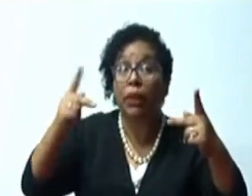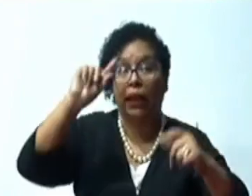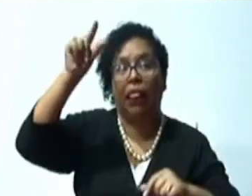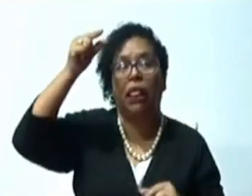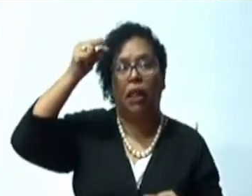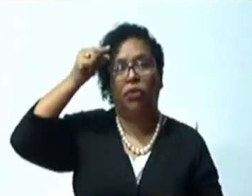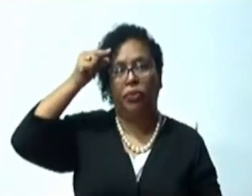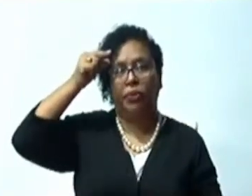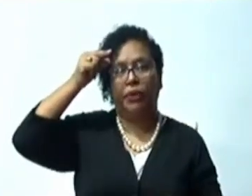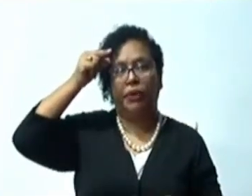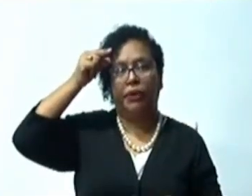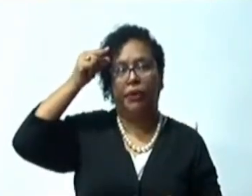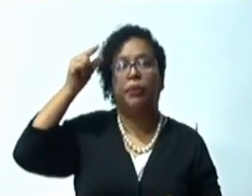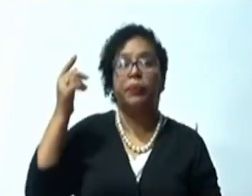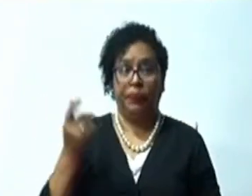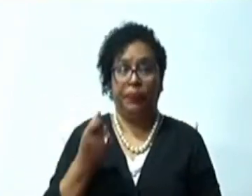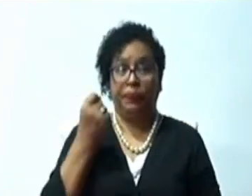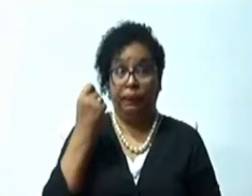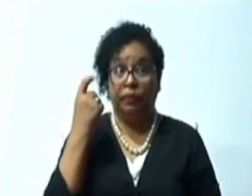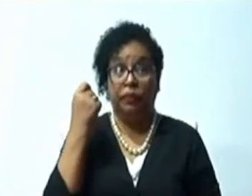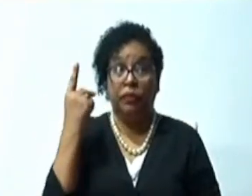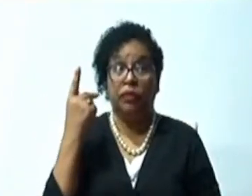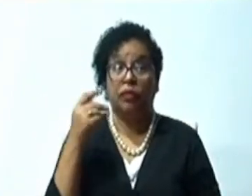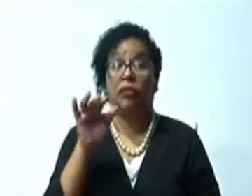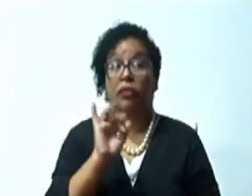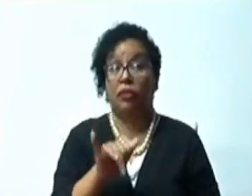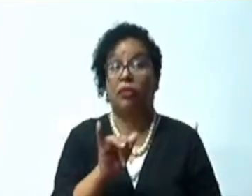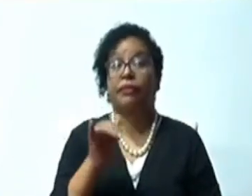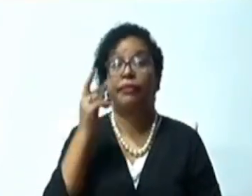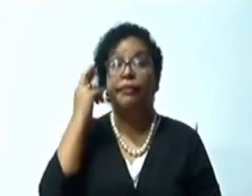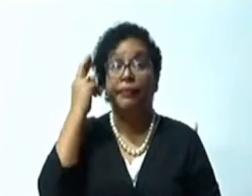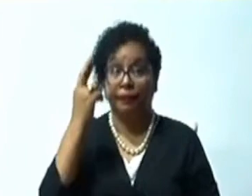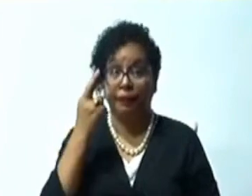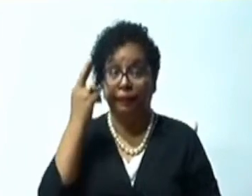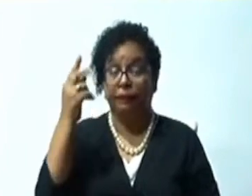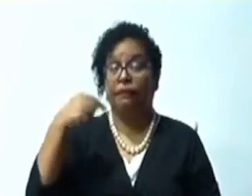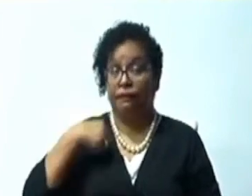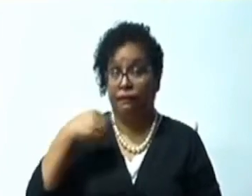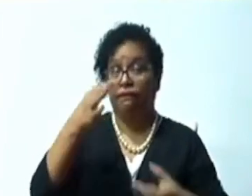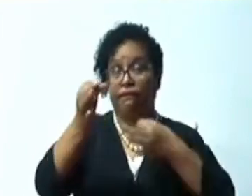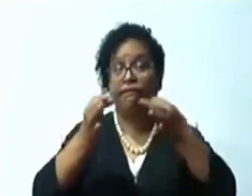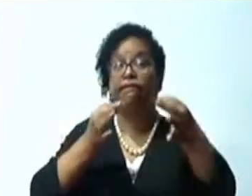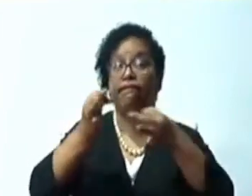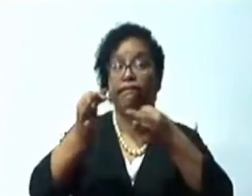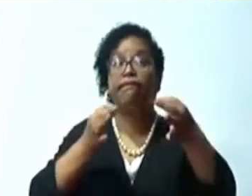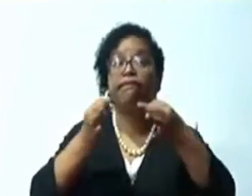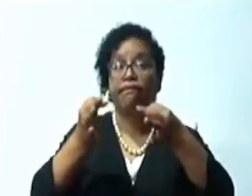Entonces, por esa razón es que estoy haciendo el argumento.